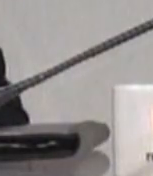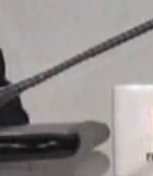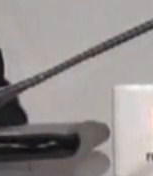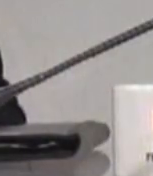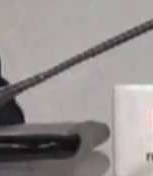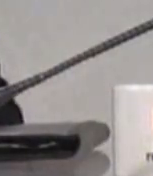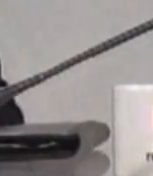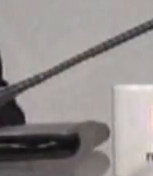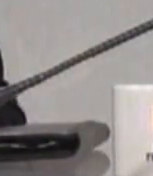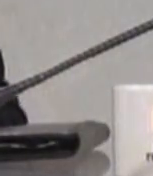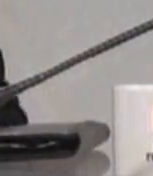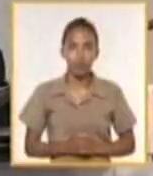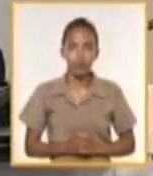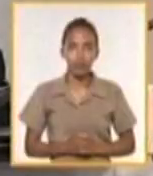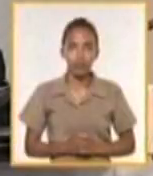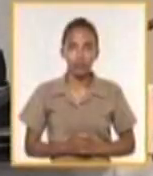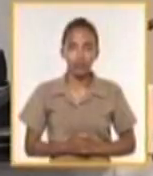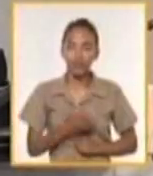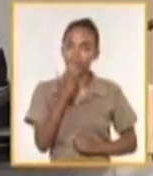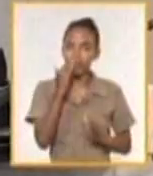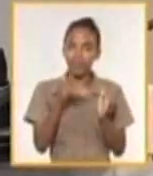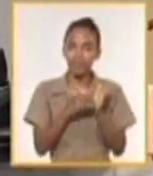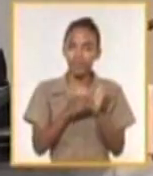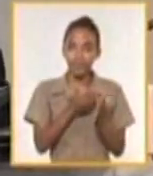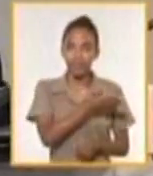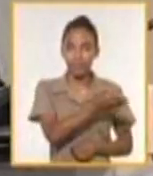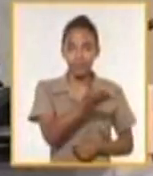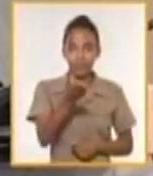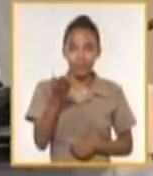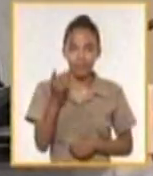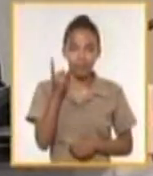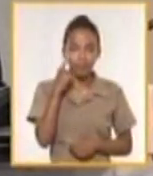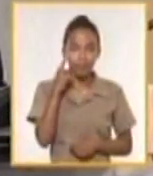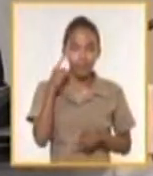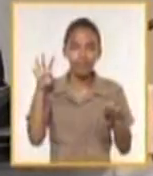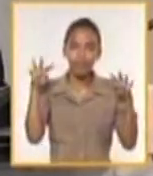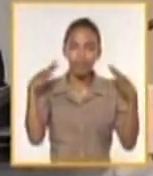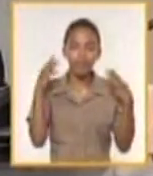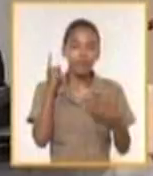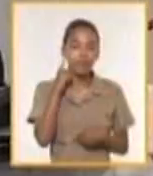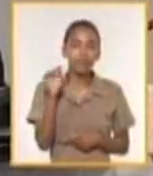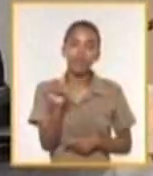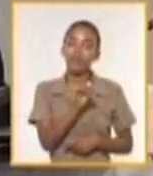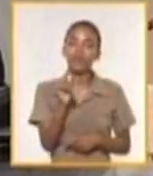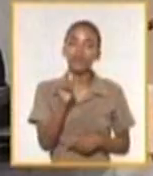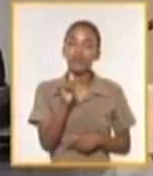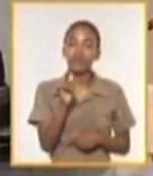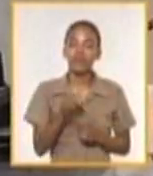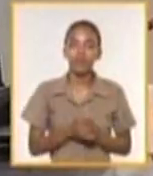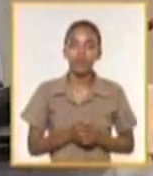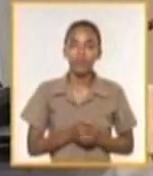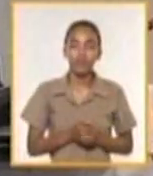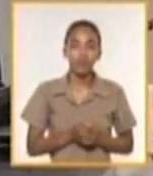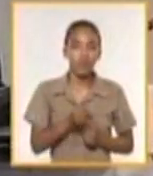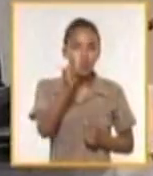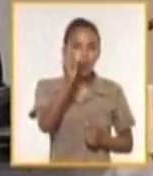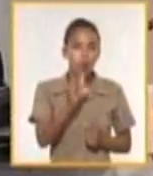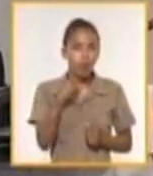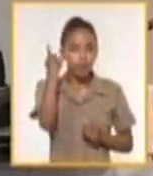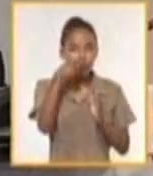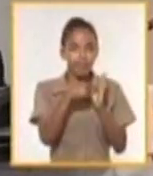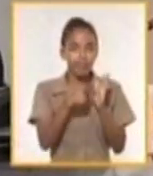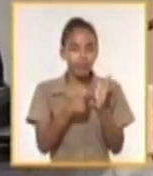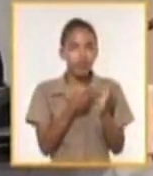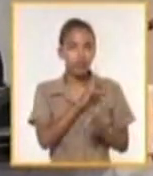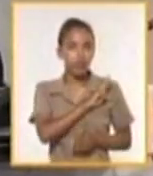Muy buenas tardes, estimados televidentes y radioyentes. Revolucionario consecuente, martiano profundo, intelectual